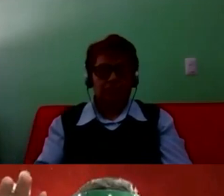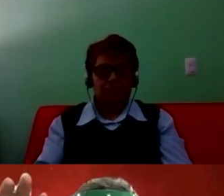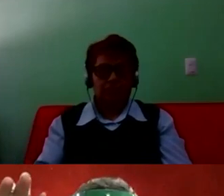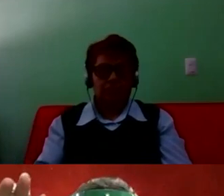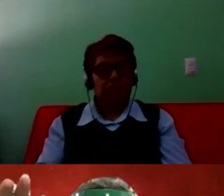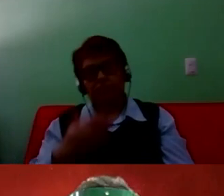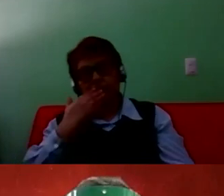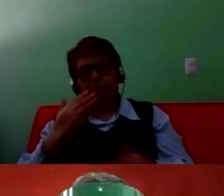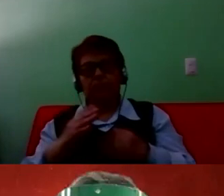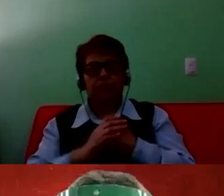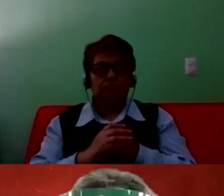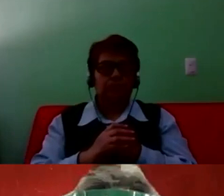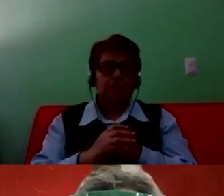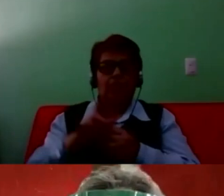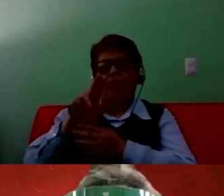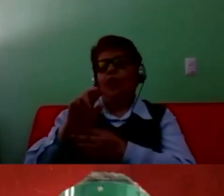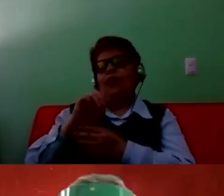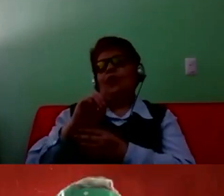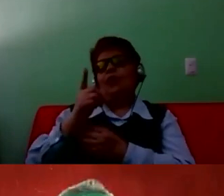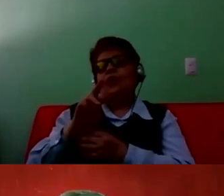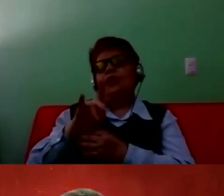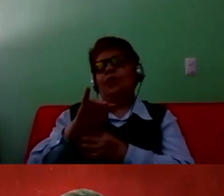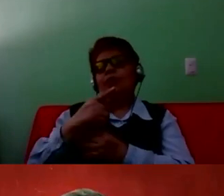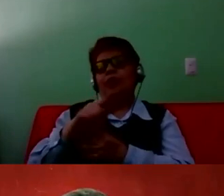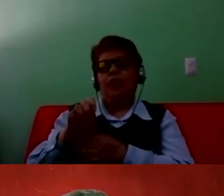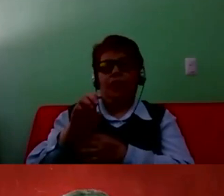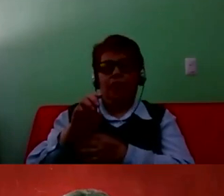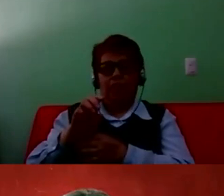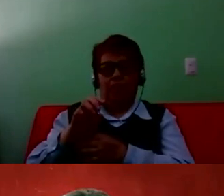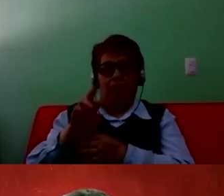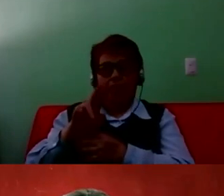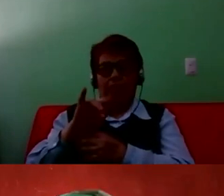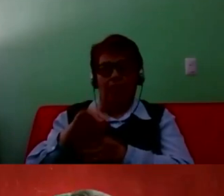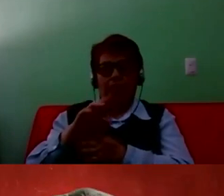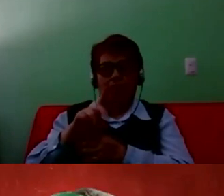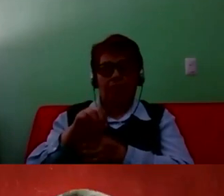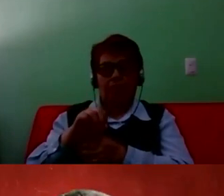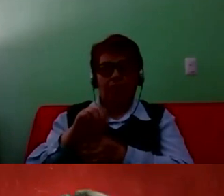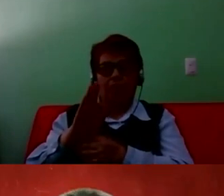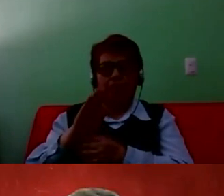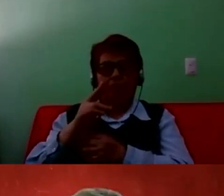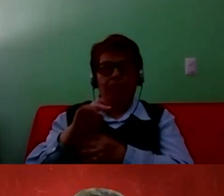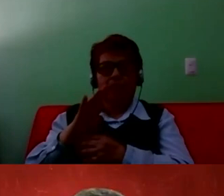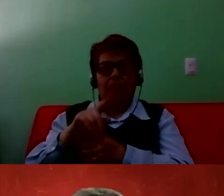Bueno. Rodríguez Díaz de De la León. voz. Ricardo Fuentes, en contra.